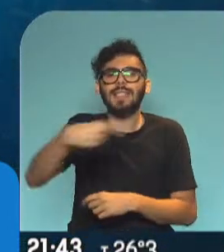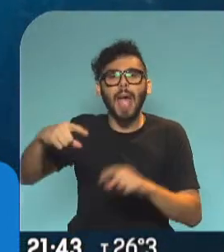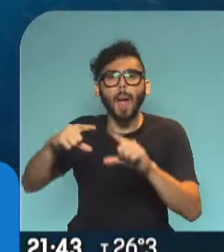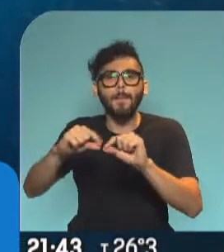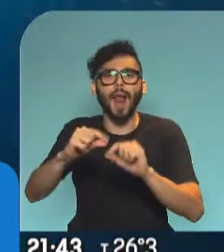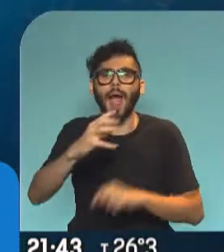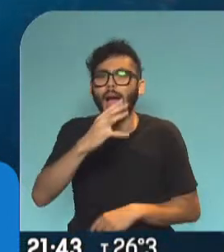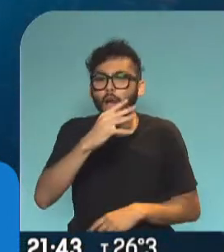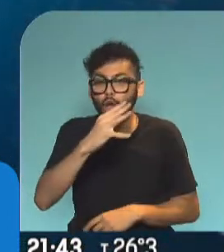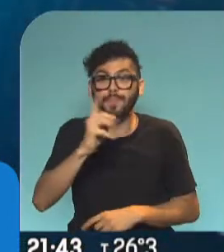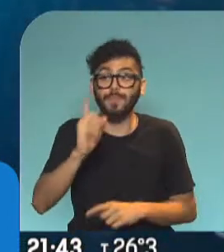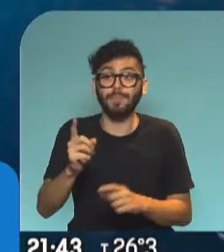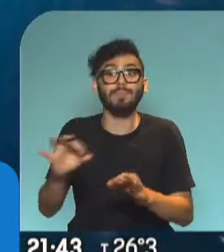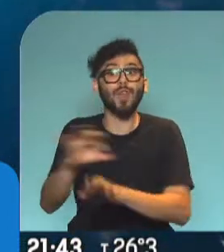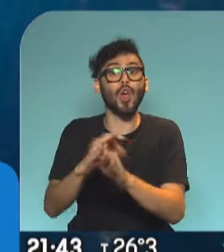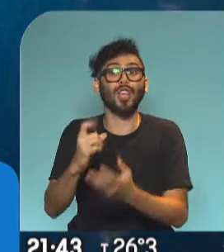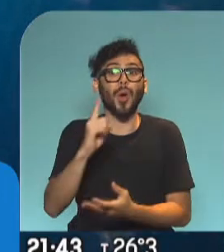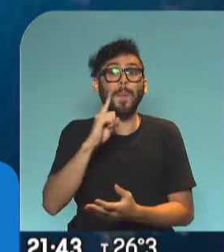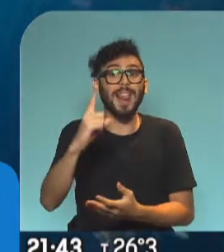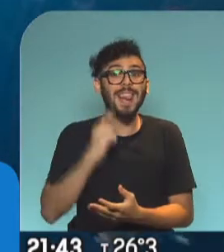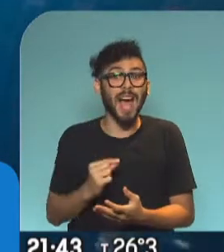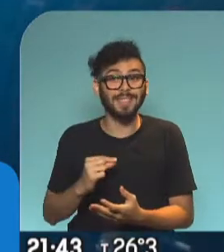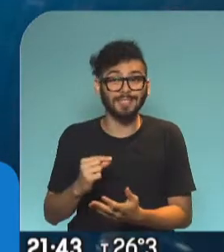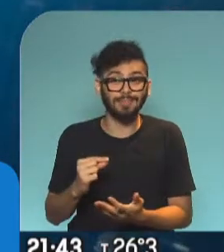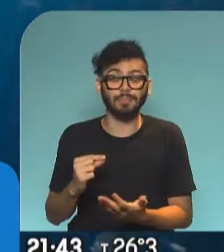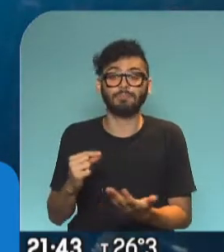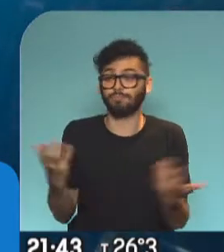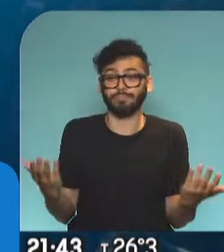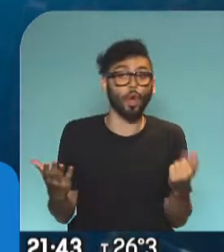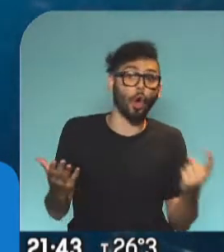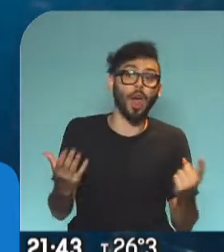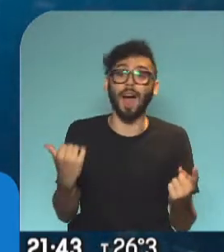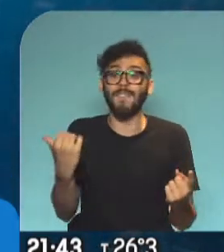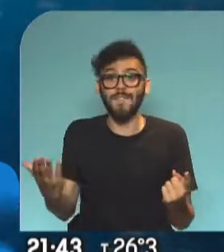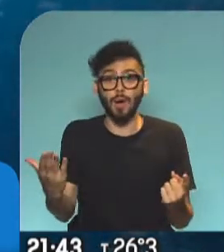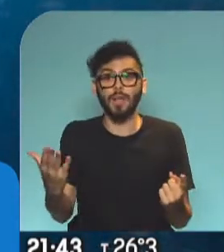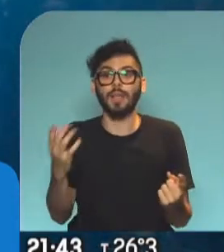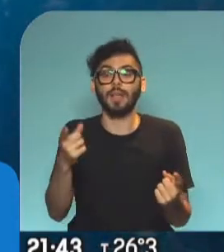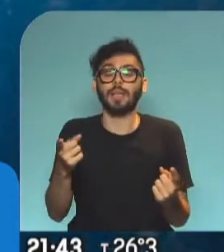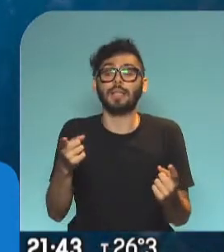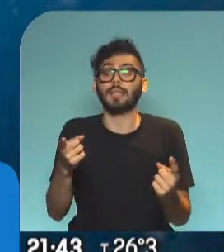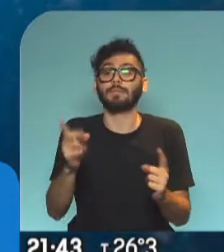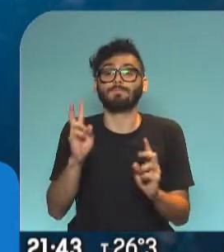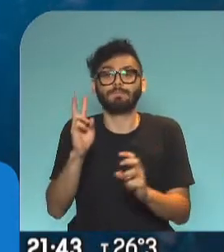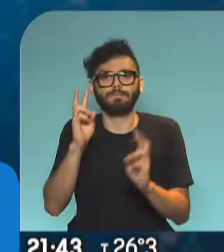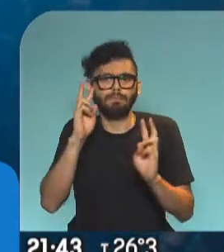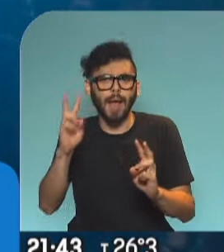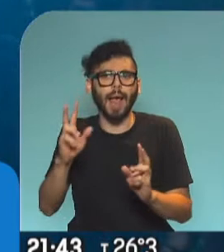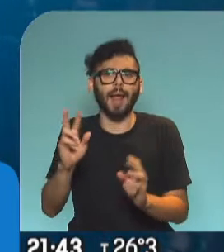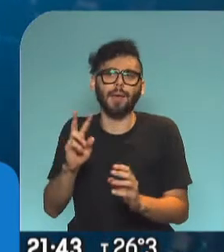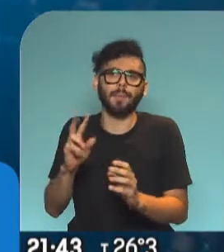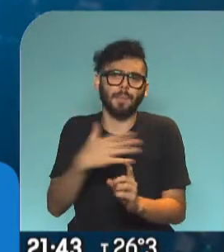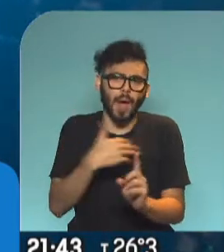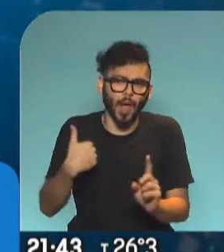proyecto de los 1000 días, ¿sí? Respetando y cuidando a la madre y también al neonato. Acá está la gente de